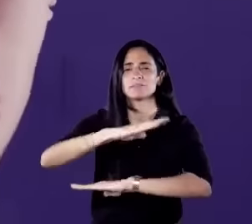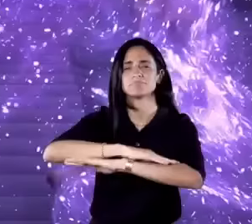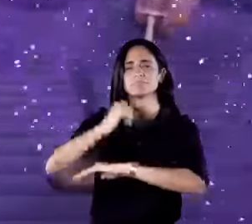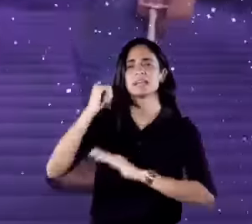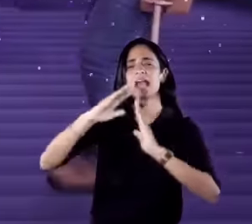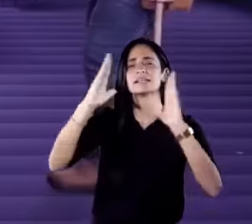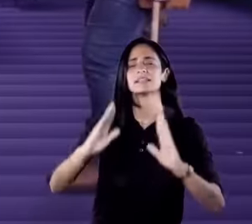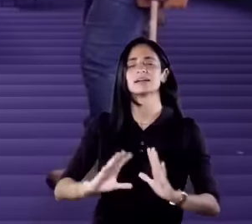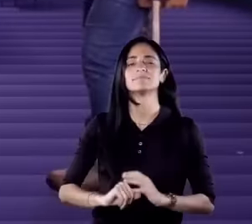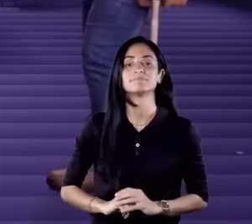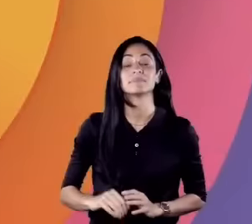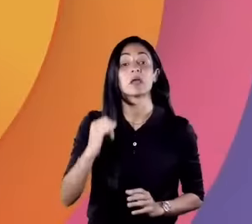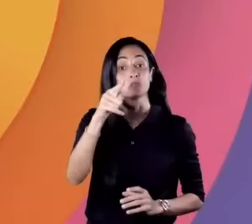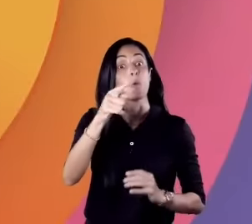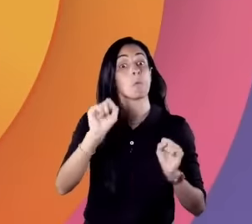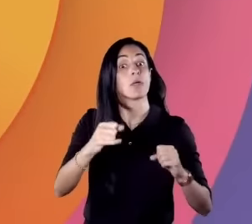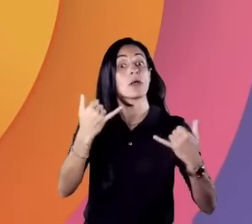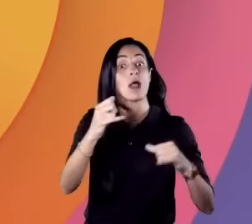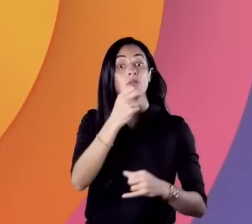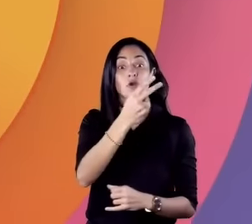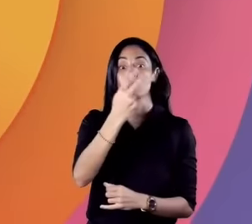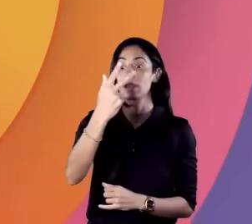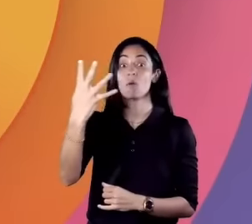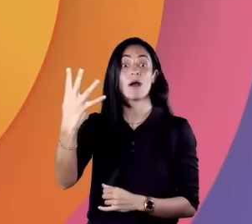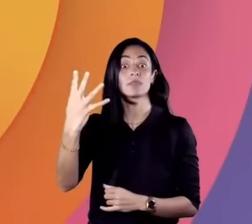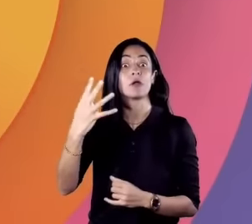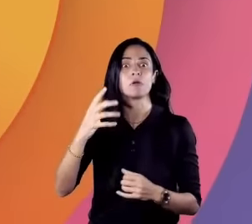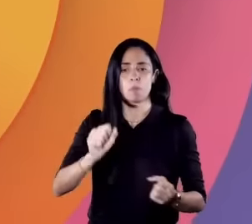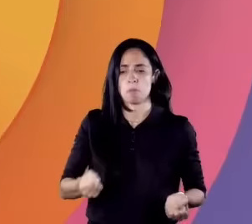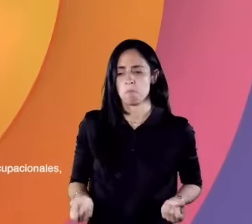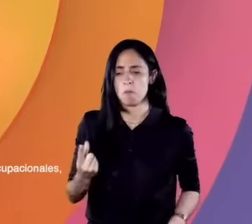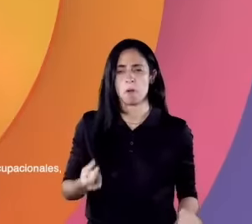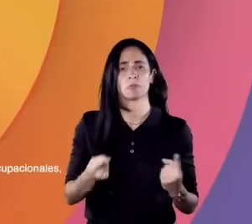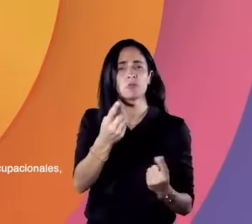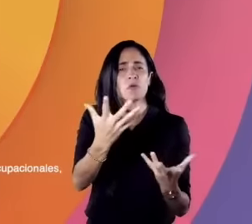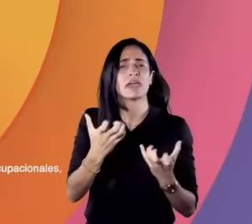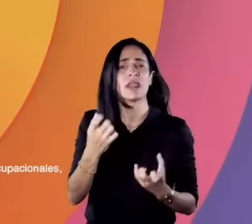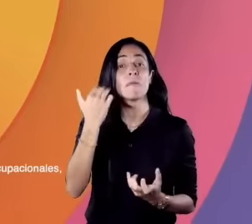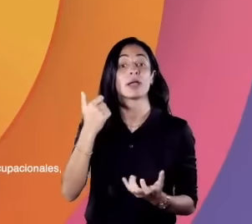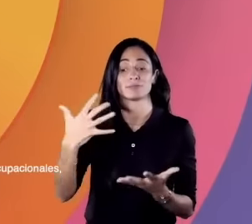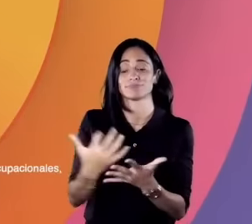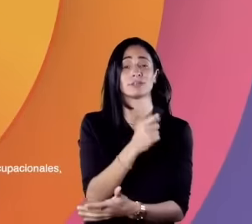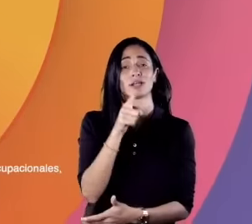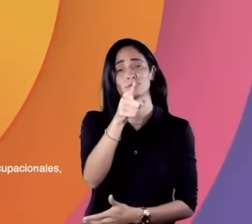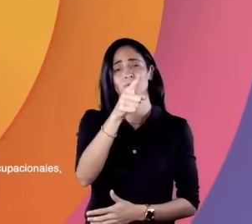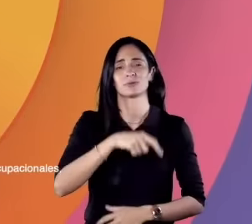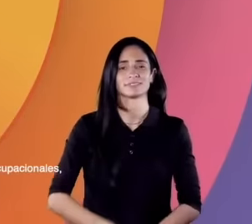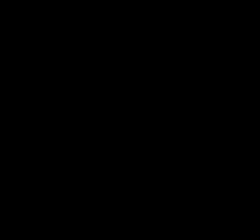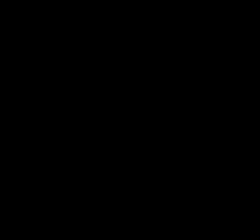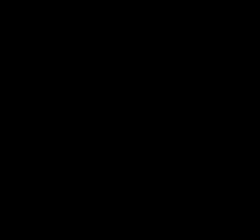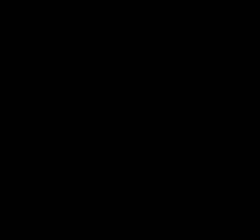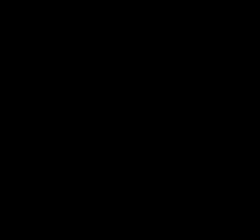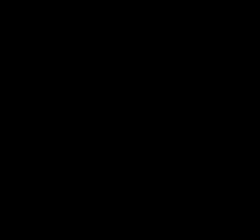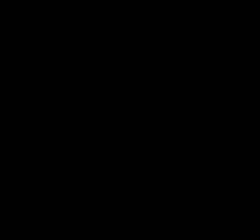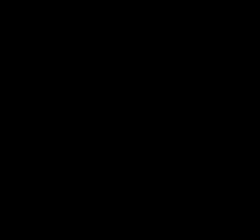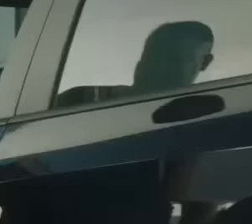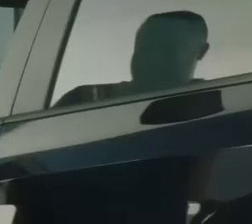terraza. Juega Pega 2, Pega 3 y Pega 4 y gástalo en lo que quieras, porque lo que quieras te lo dan los Pegas.